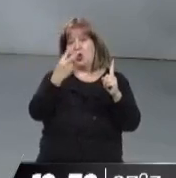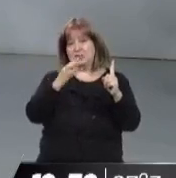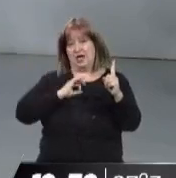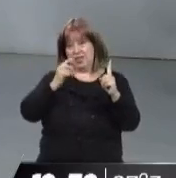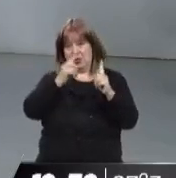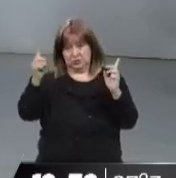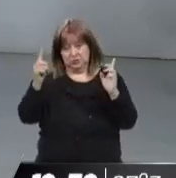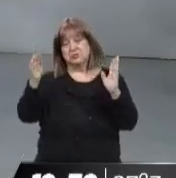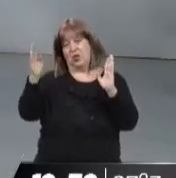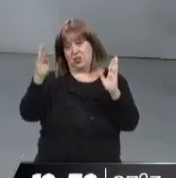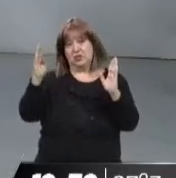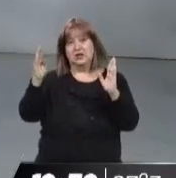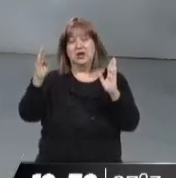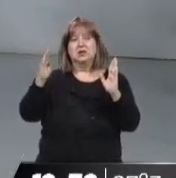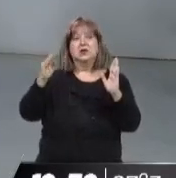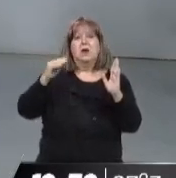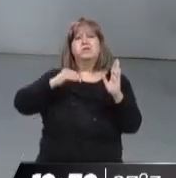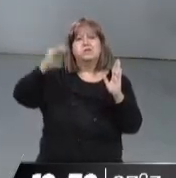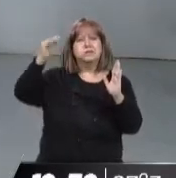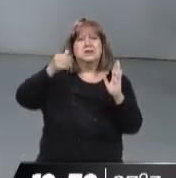años, la migración creció